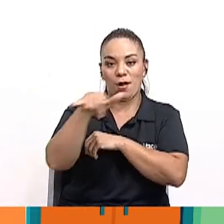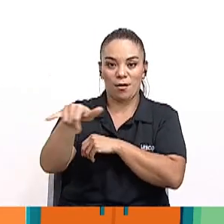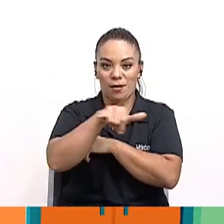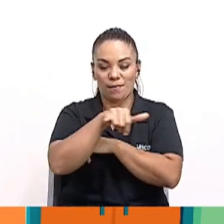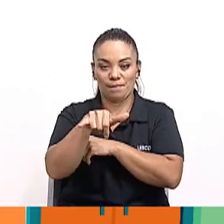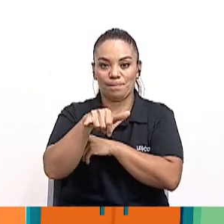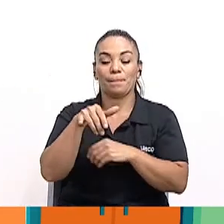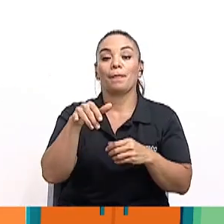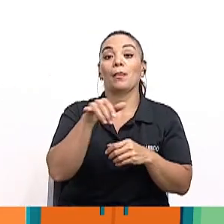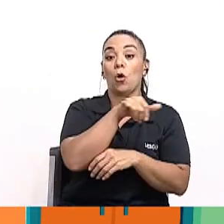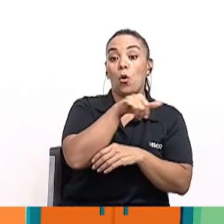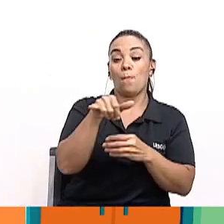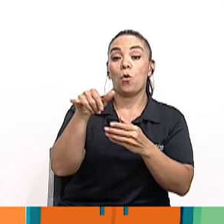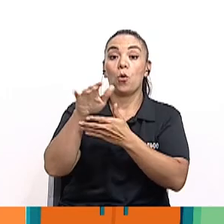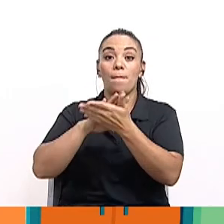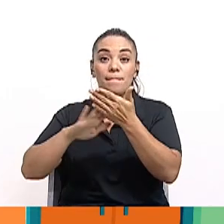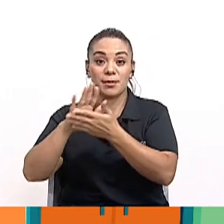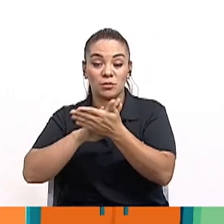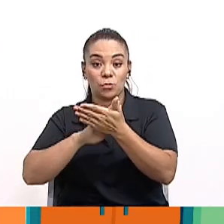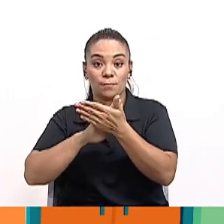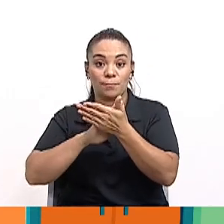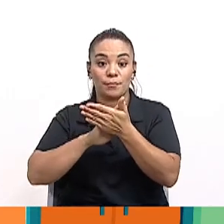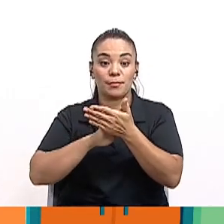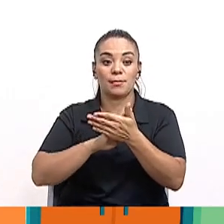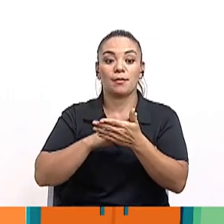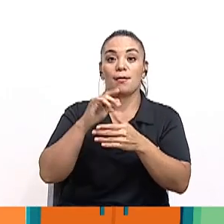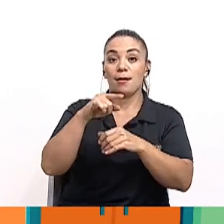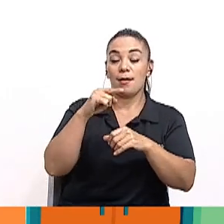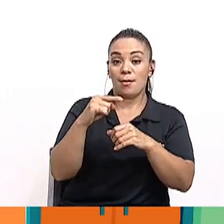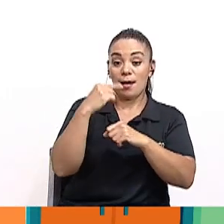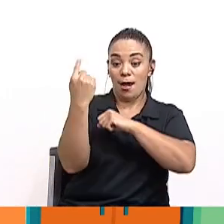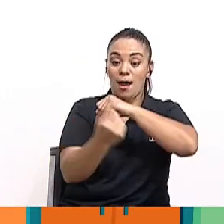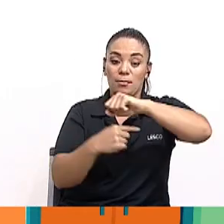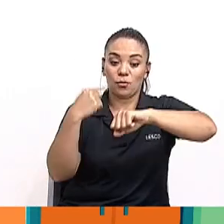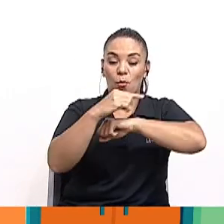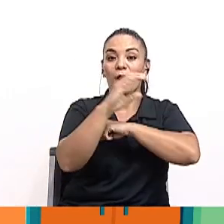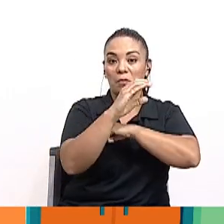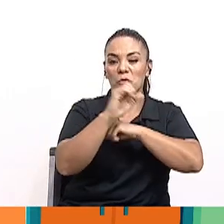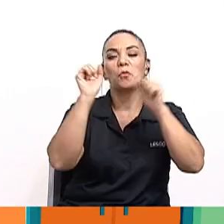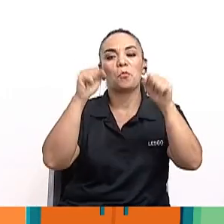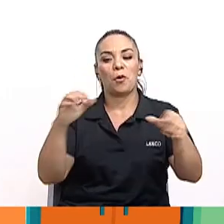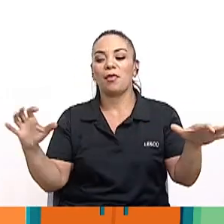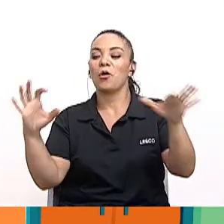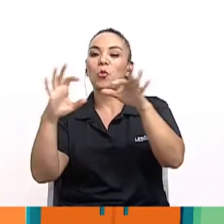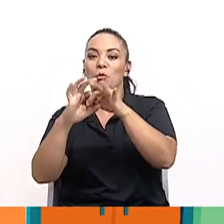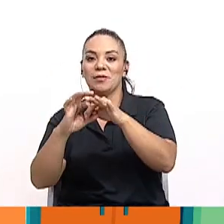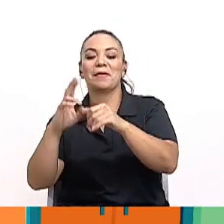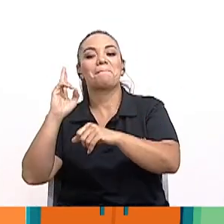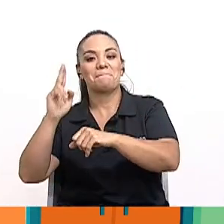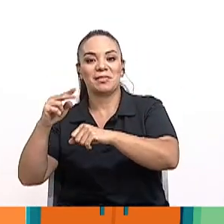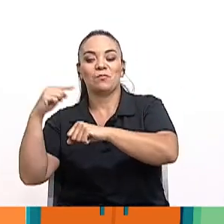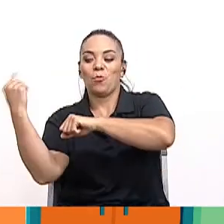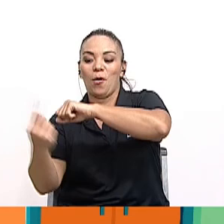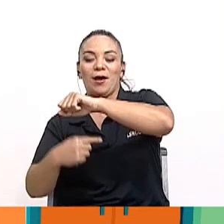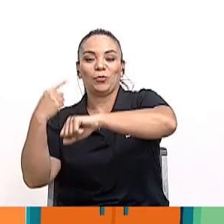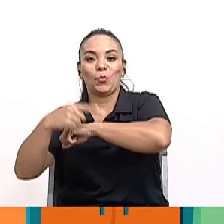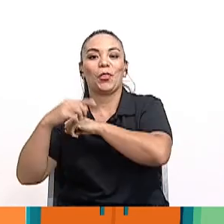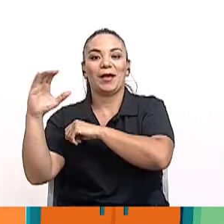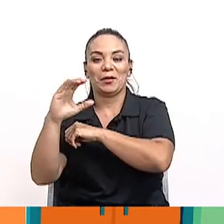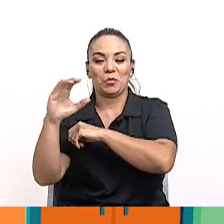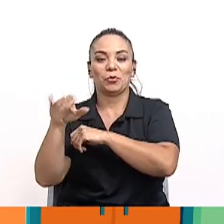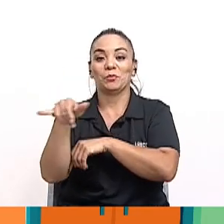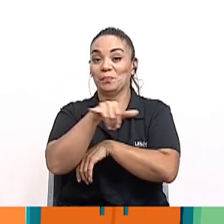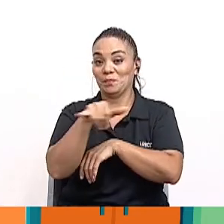homocombinación significa que el átomo de carbono tiene la capacidad de unirse él con él mismo. Eso es la homocombinación, muy importante